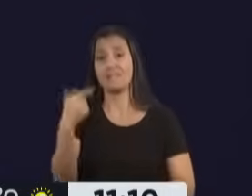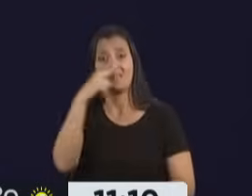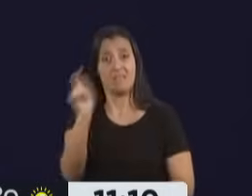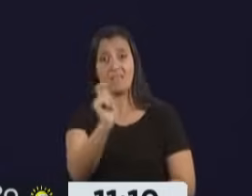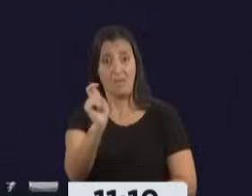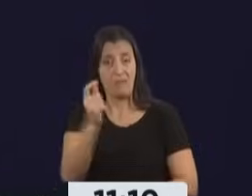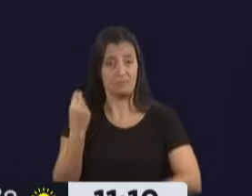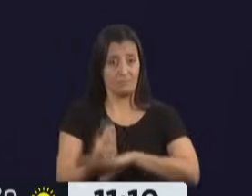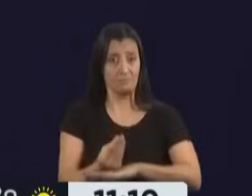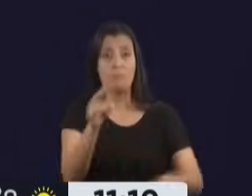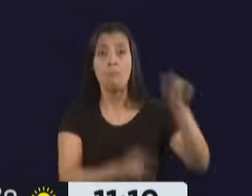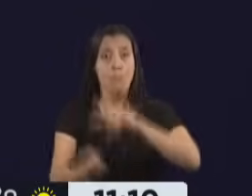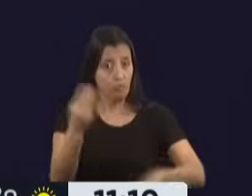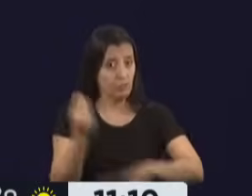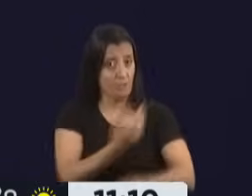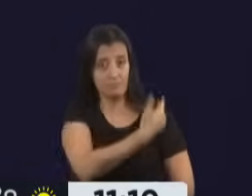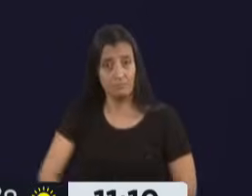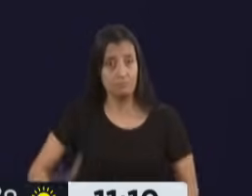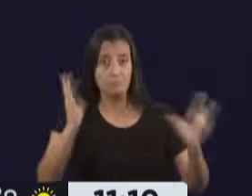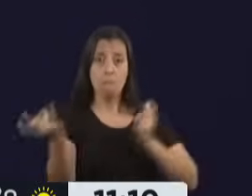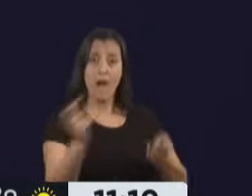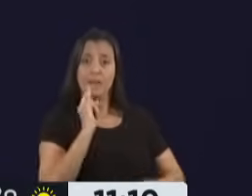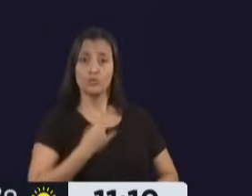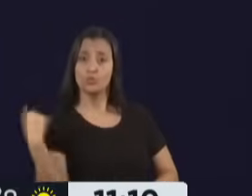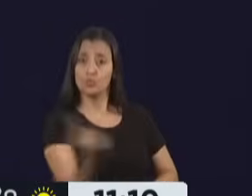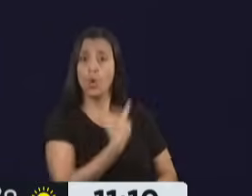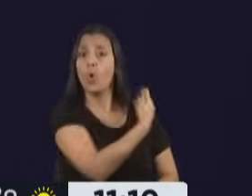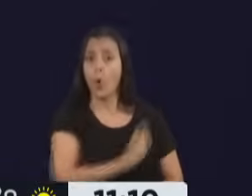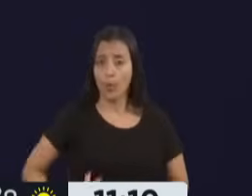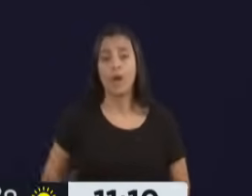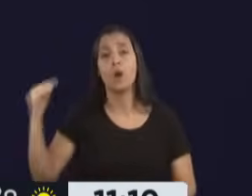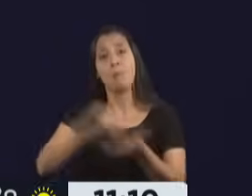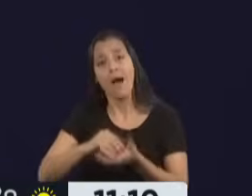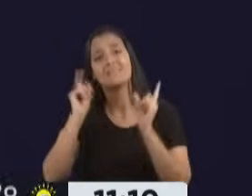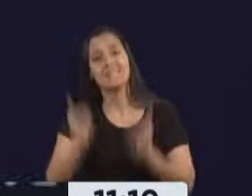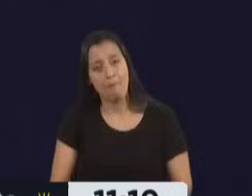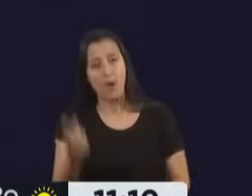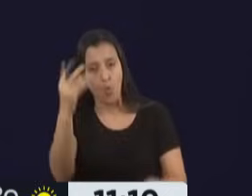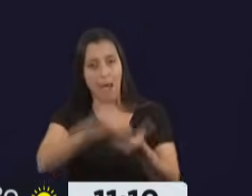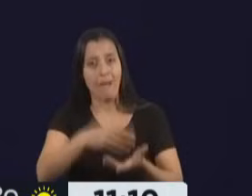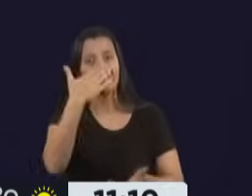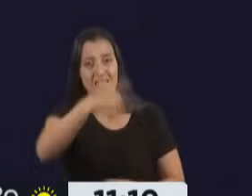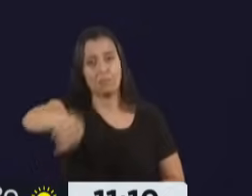atrás para hacer en la República Argentina. En otro orden de cosas, y ya me abro a preguntas,